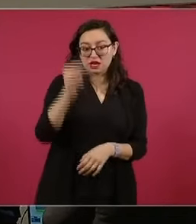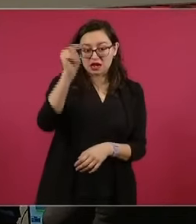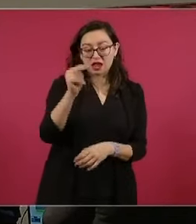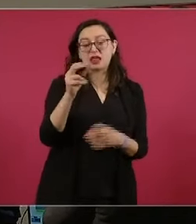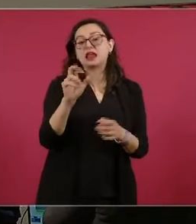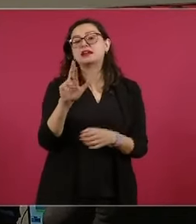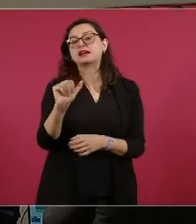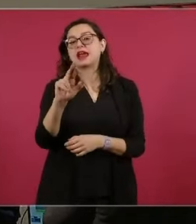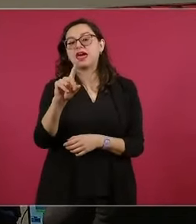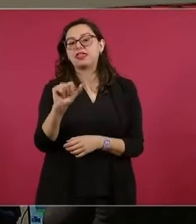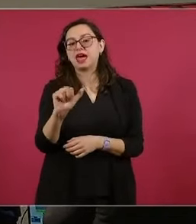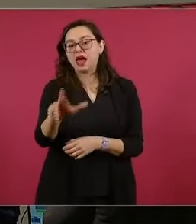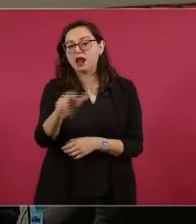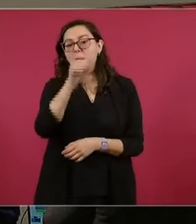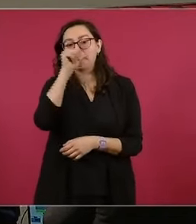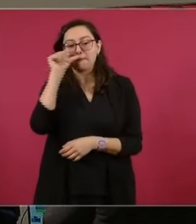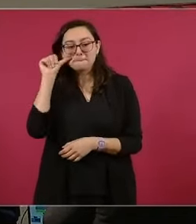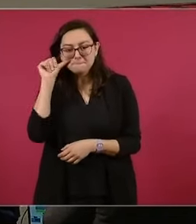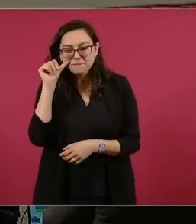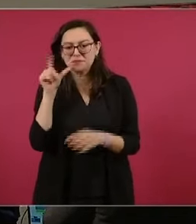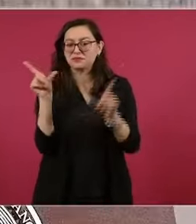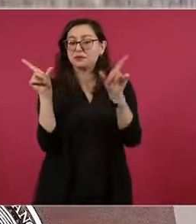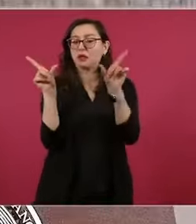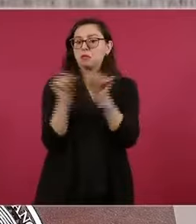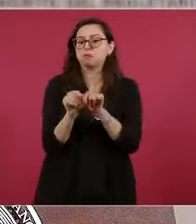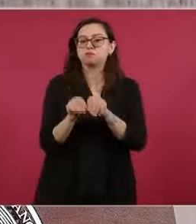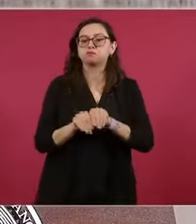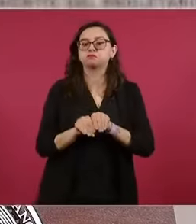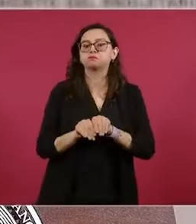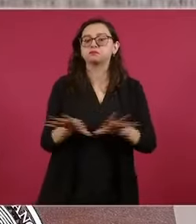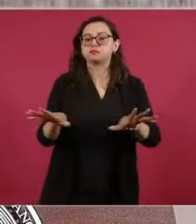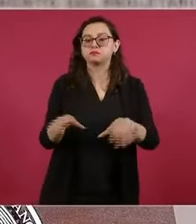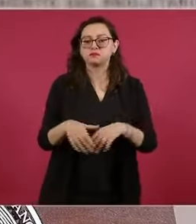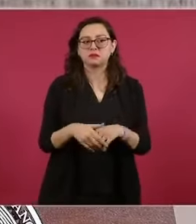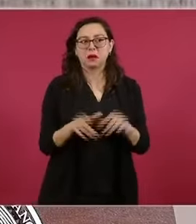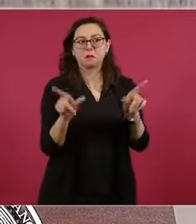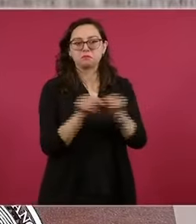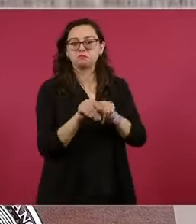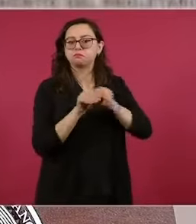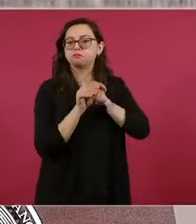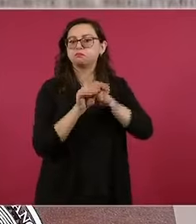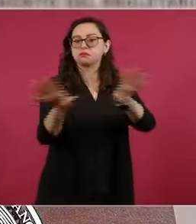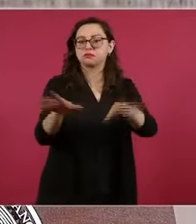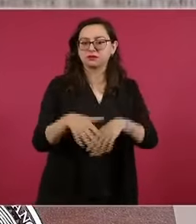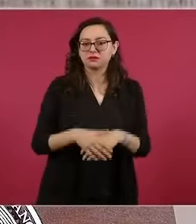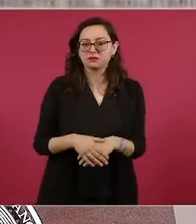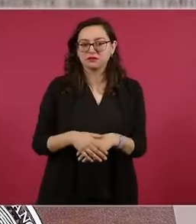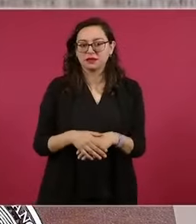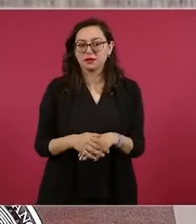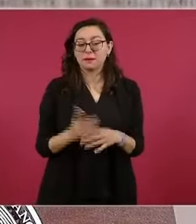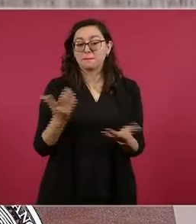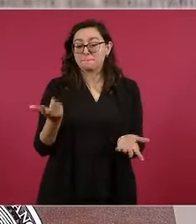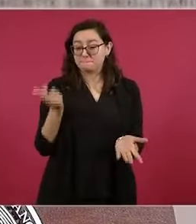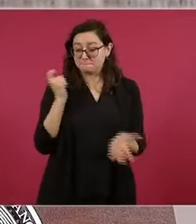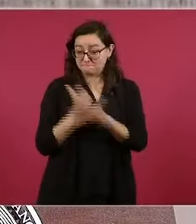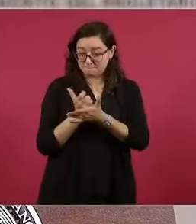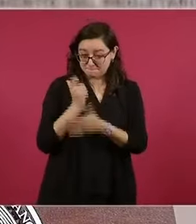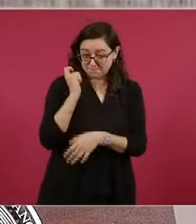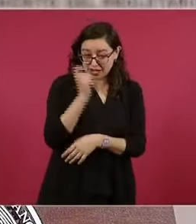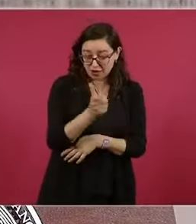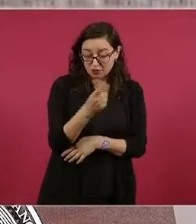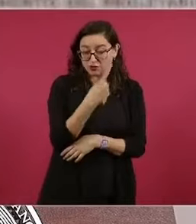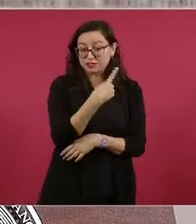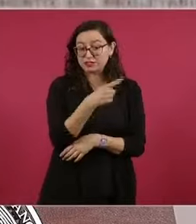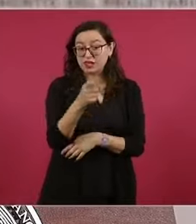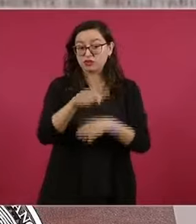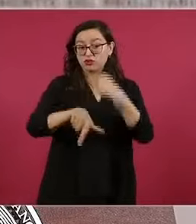Juárez, que colocan notas breves y sesgadas, algunos de plano con mentiras, con pagos que oscilan de los 112 mil a